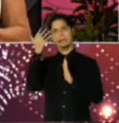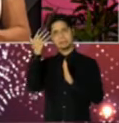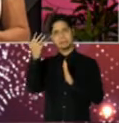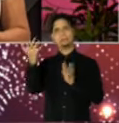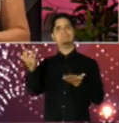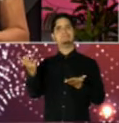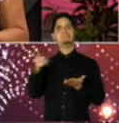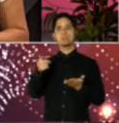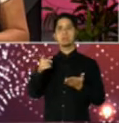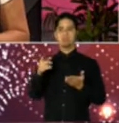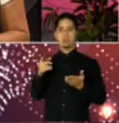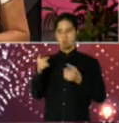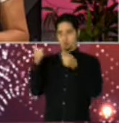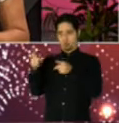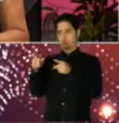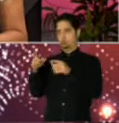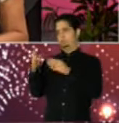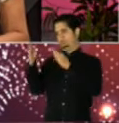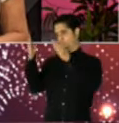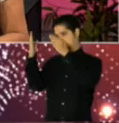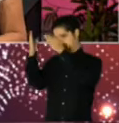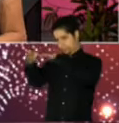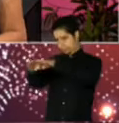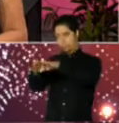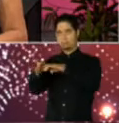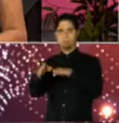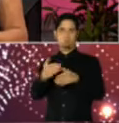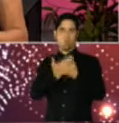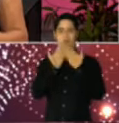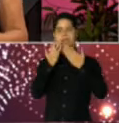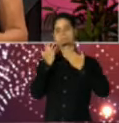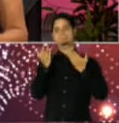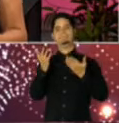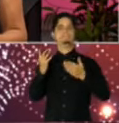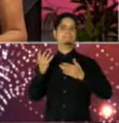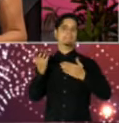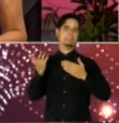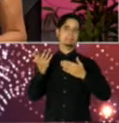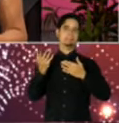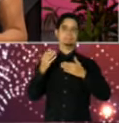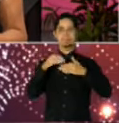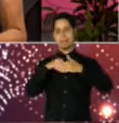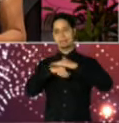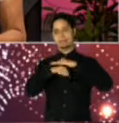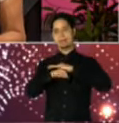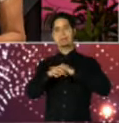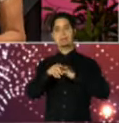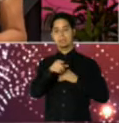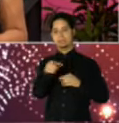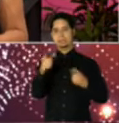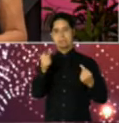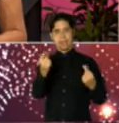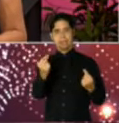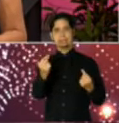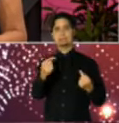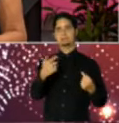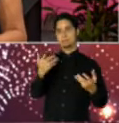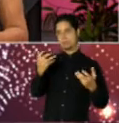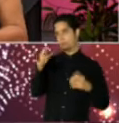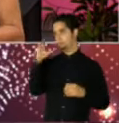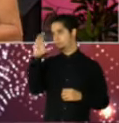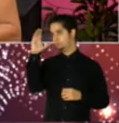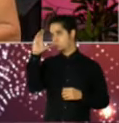ante el cierre quizás de varios días, de no tener esa accesibilidad, pues quizás el comportamiento es de salir a buscar antes